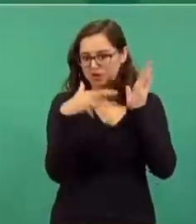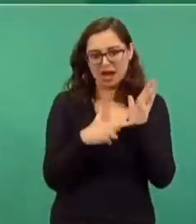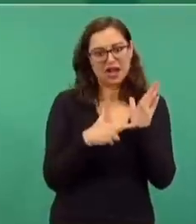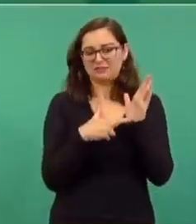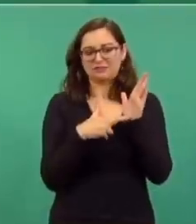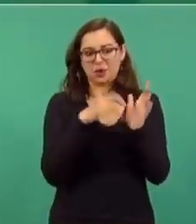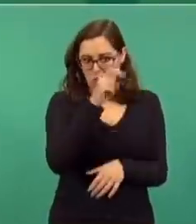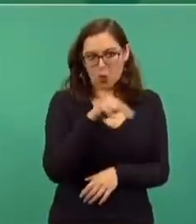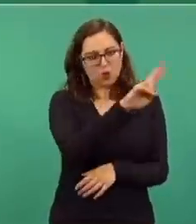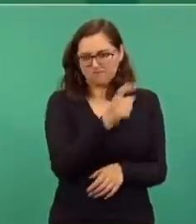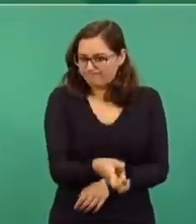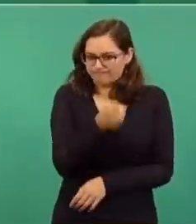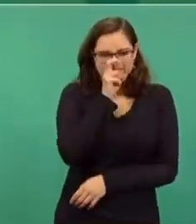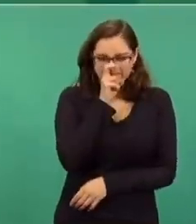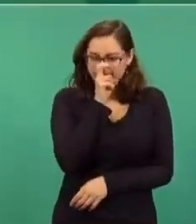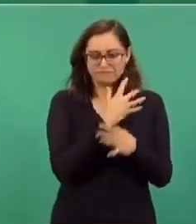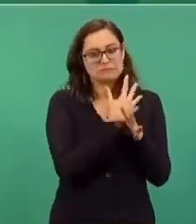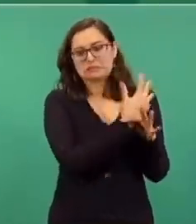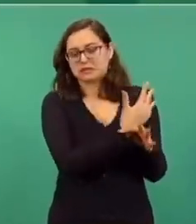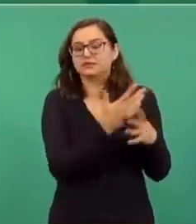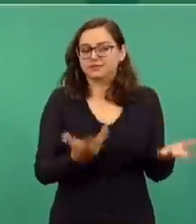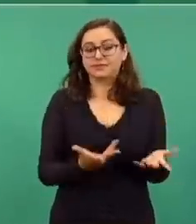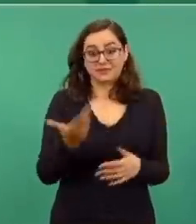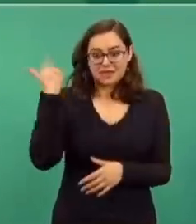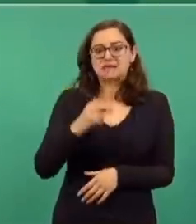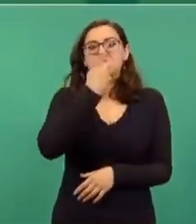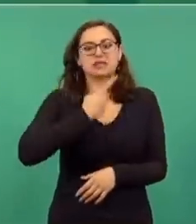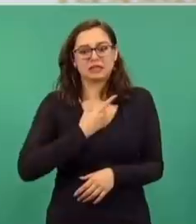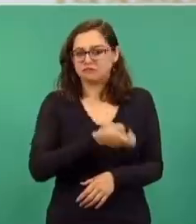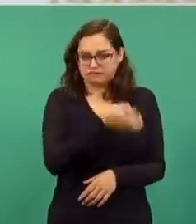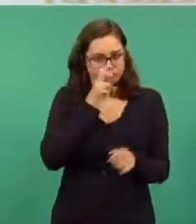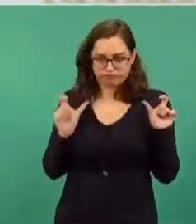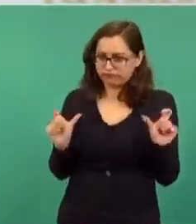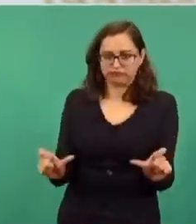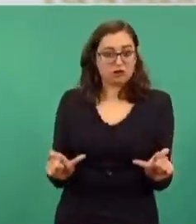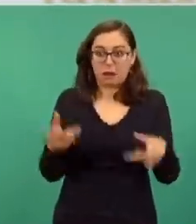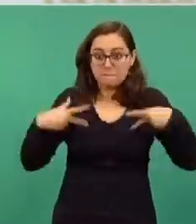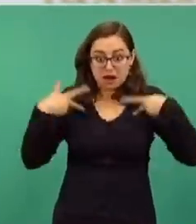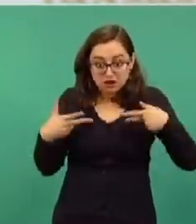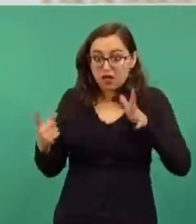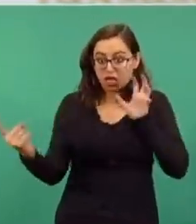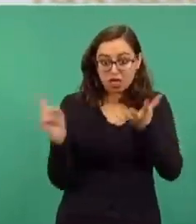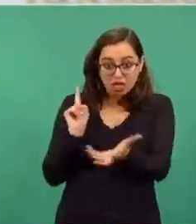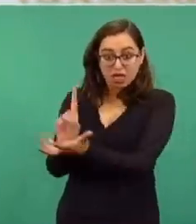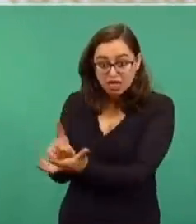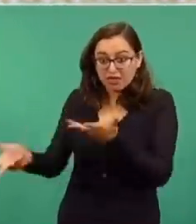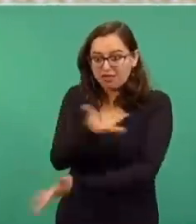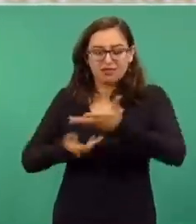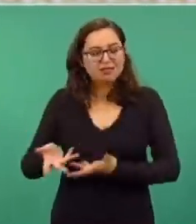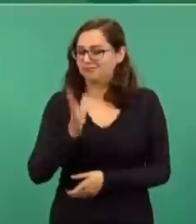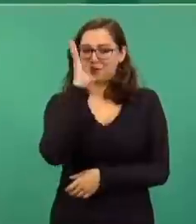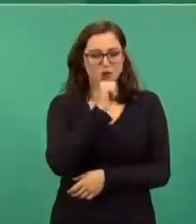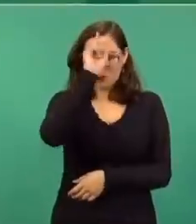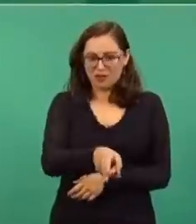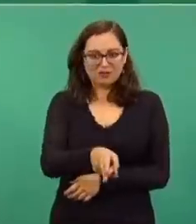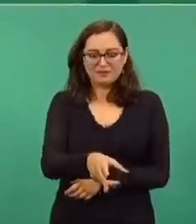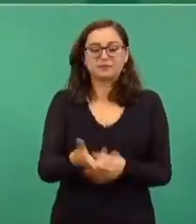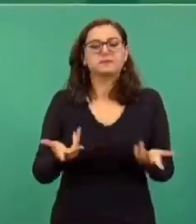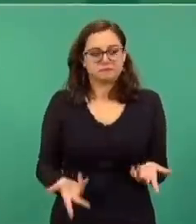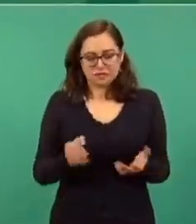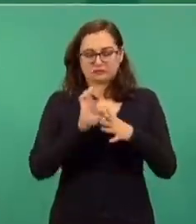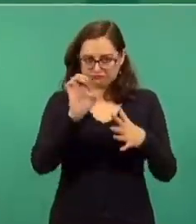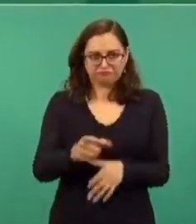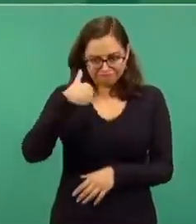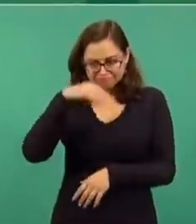ONU. Eso es lo que me comenta el embajador de México en la ONU. Entonces, así lo podemos hacer, que termine